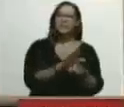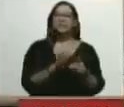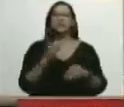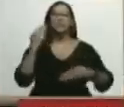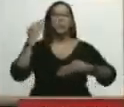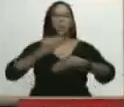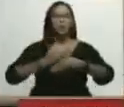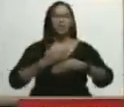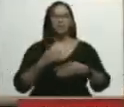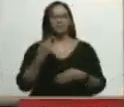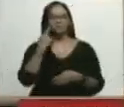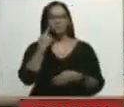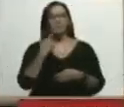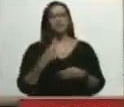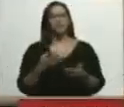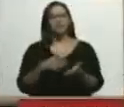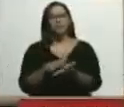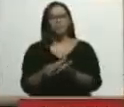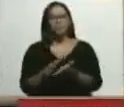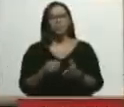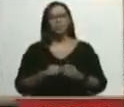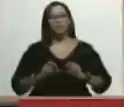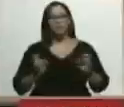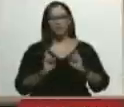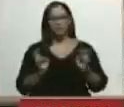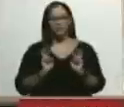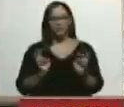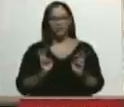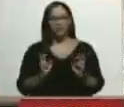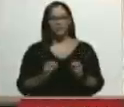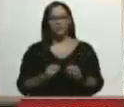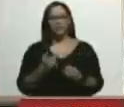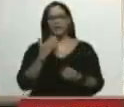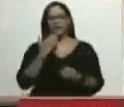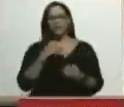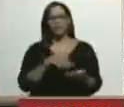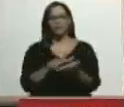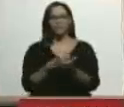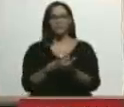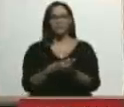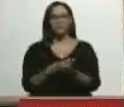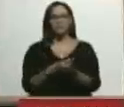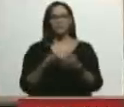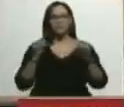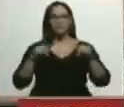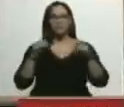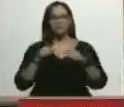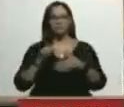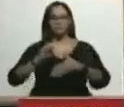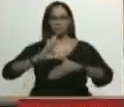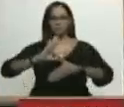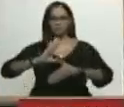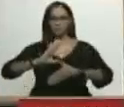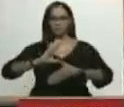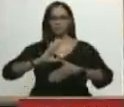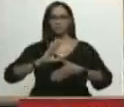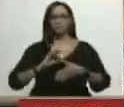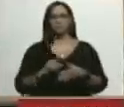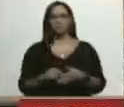fíjense a propósito de de algo que está ocurriendo ahorita en América